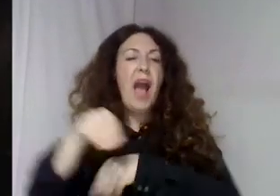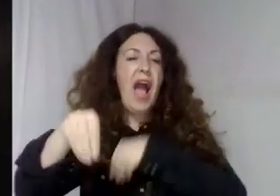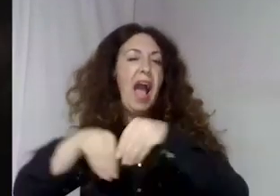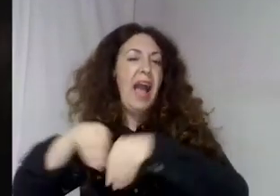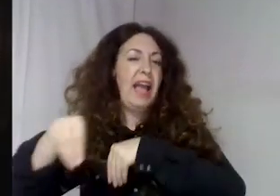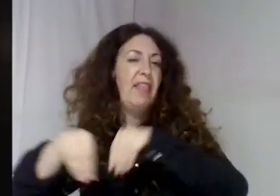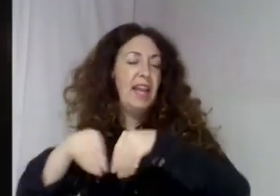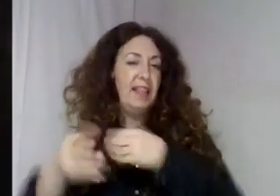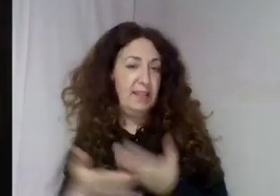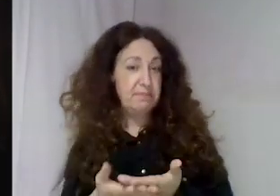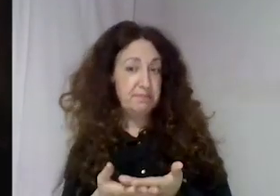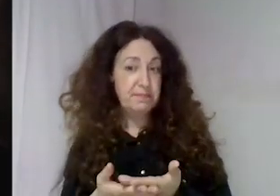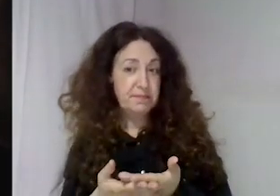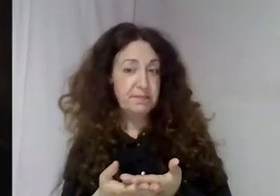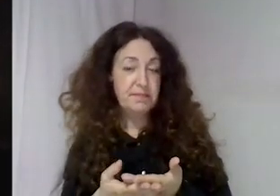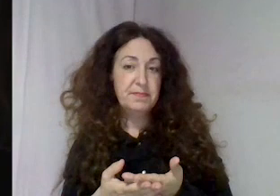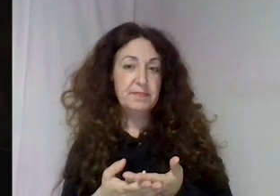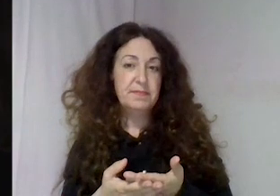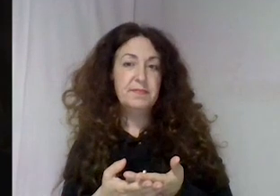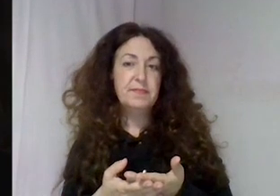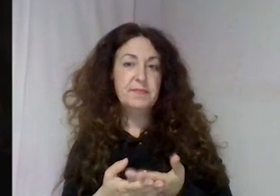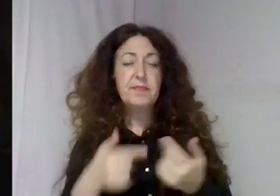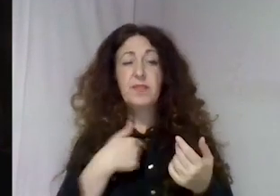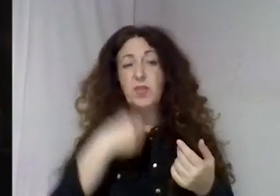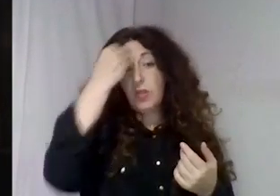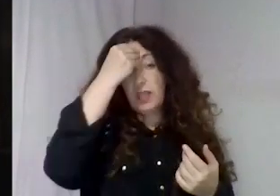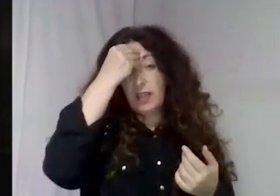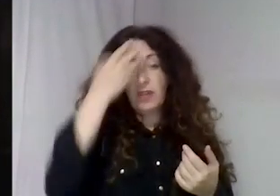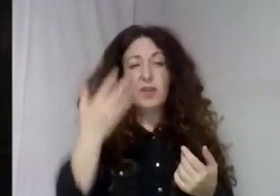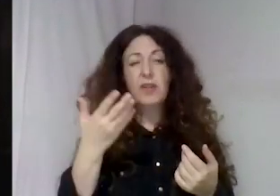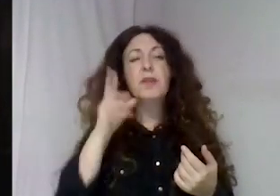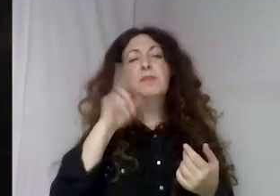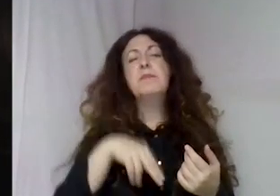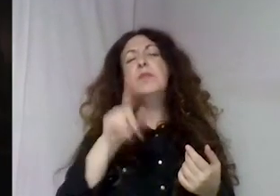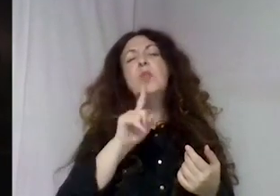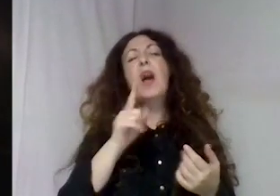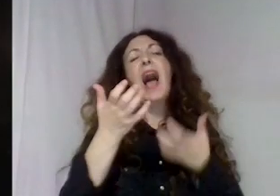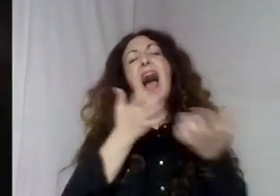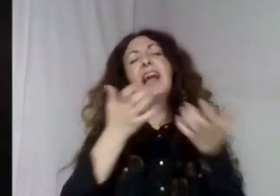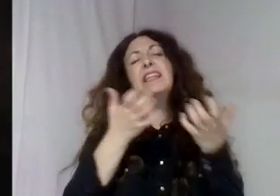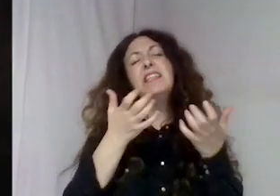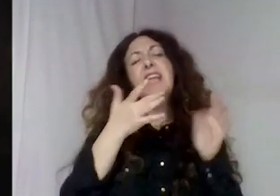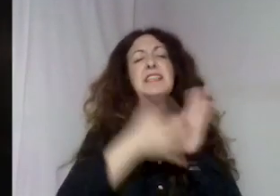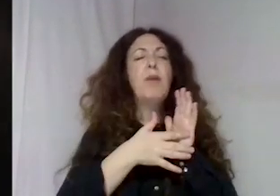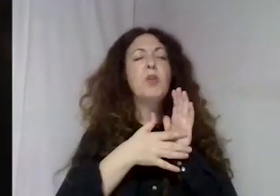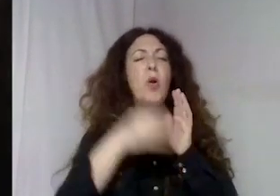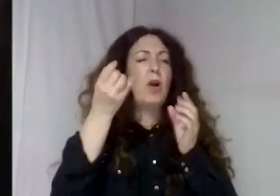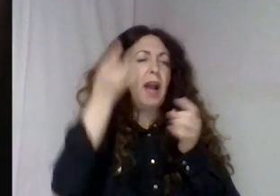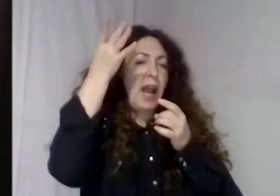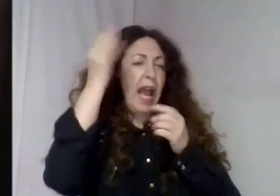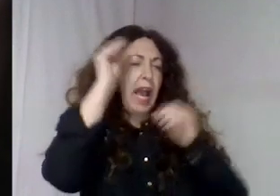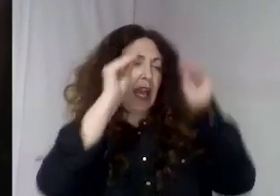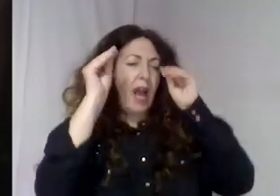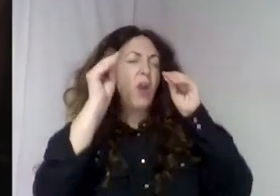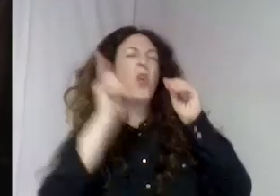uno recuerda las cosas con la mejor de las intenciones, pues como puede recordarla. Entonces yo creo que al contrario, o sea, yo creo que